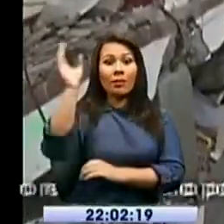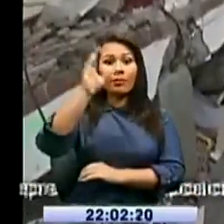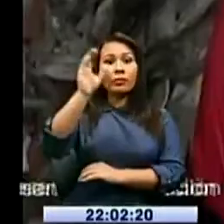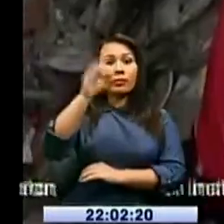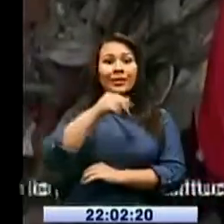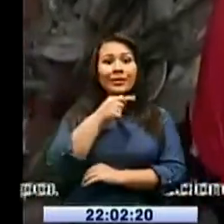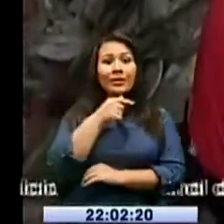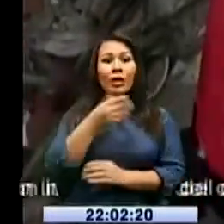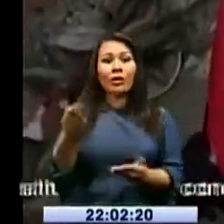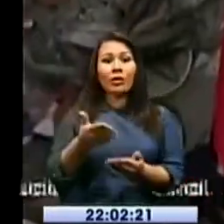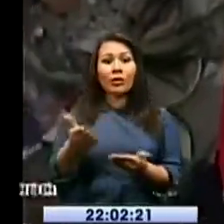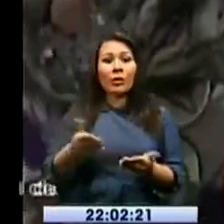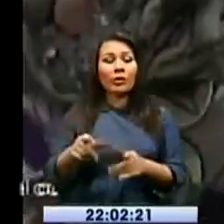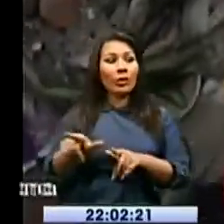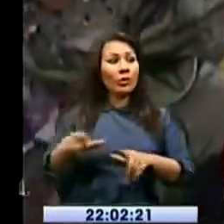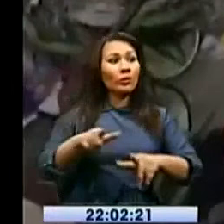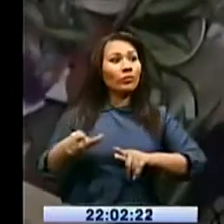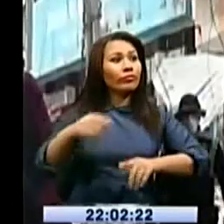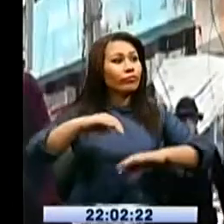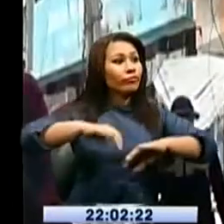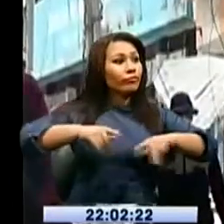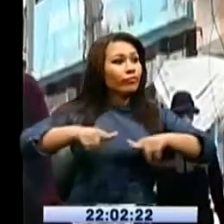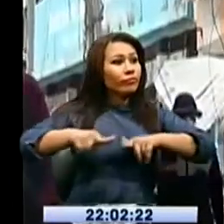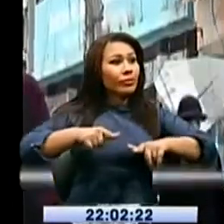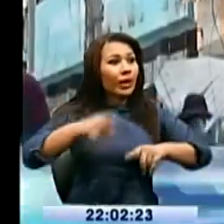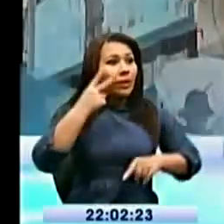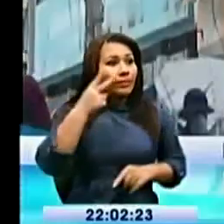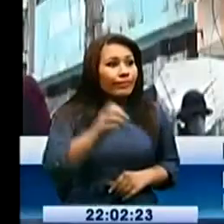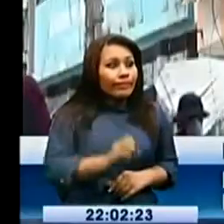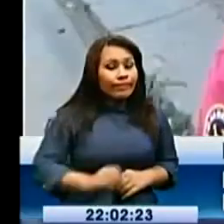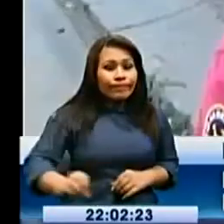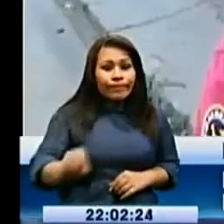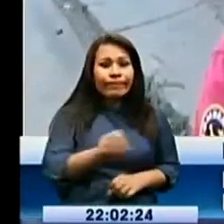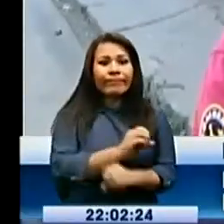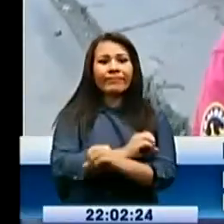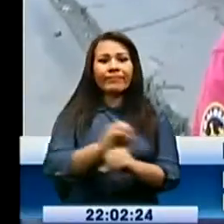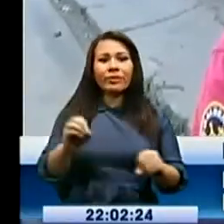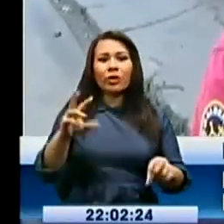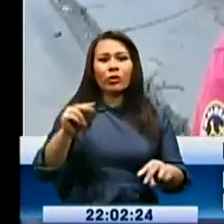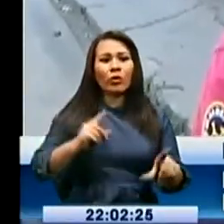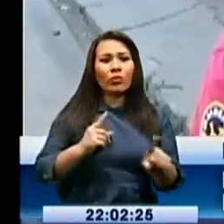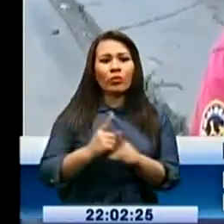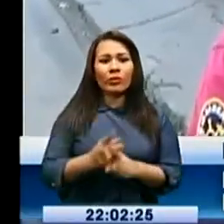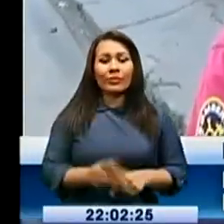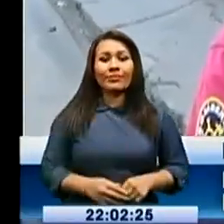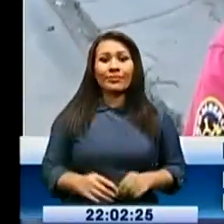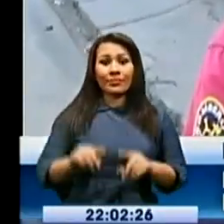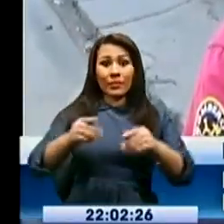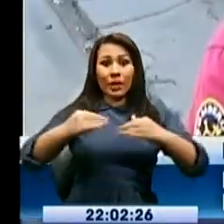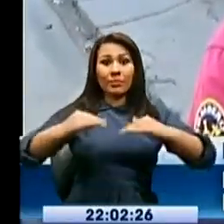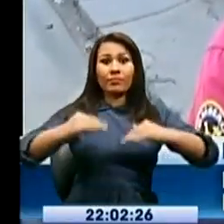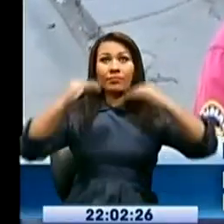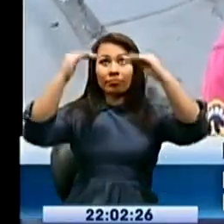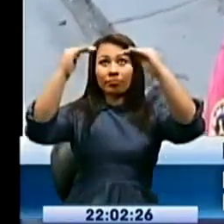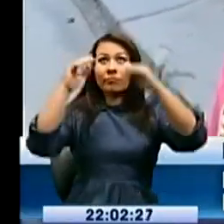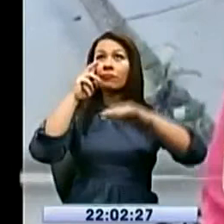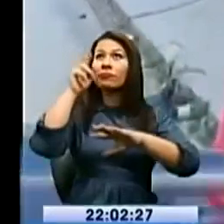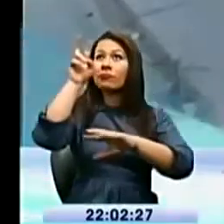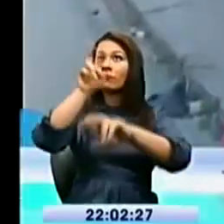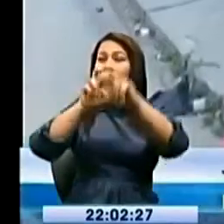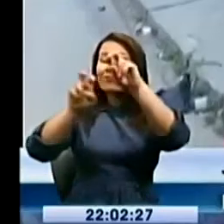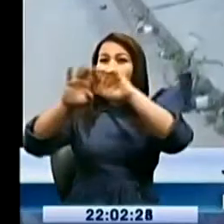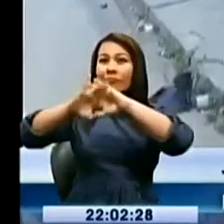el miércoles una búsqueda entre los escombros en la zona cero sin resultados positivos. Todo el primer piso ya se hizo remoción de escombros, ya no existe al